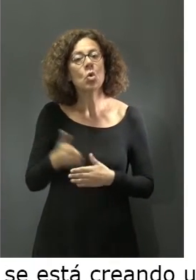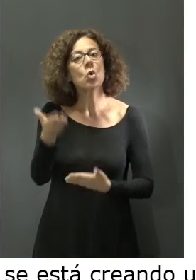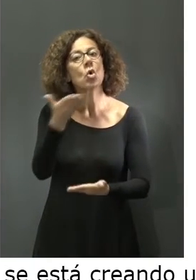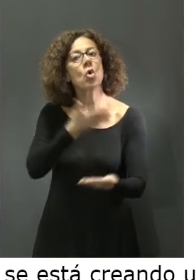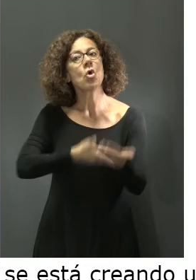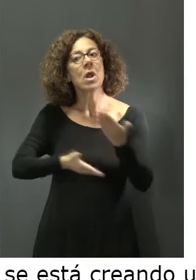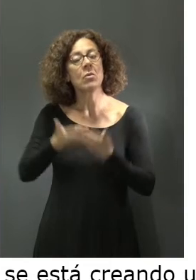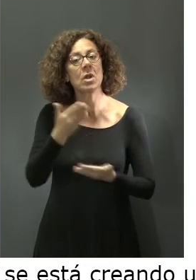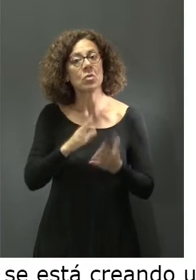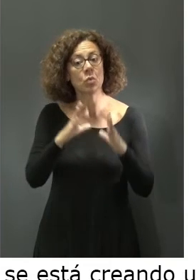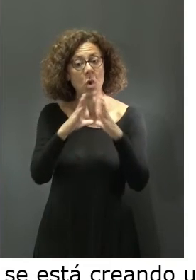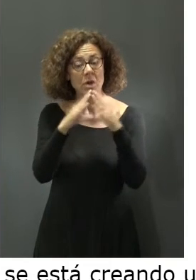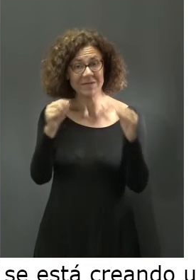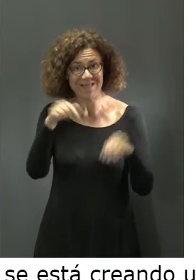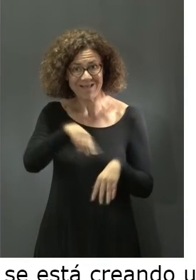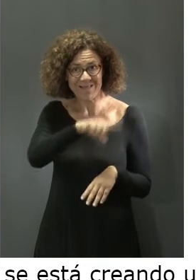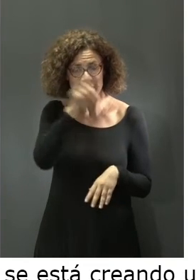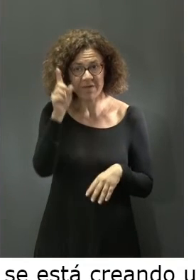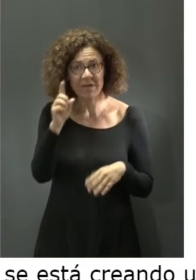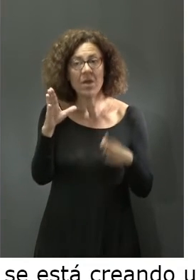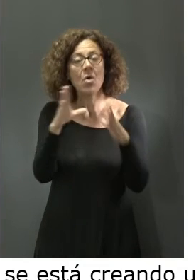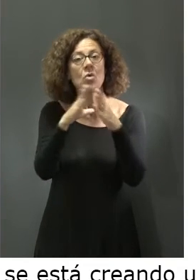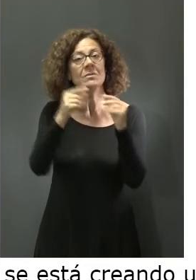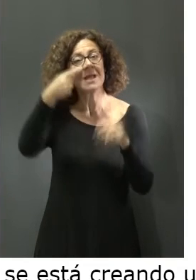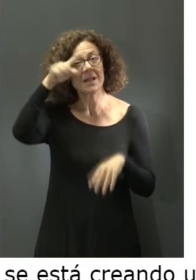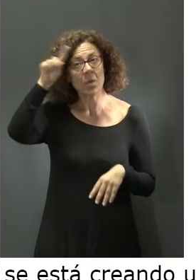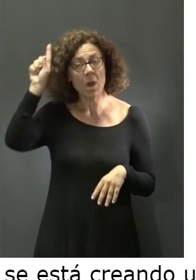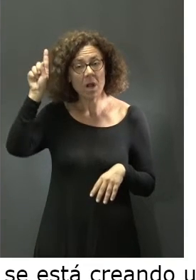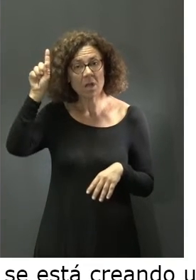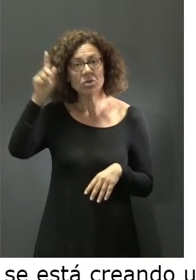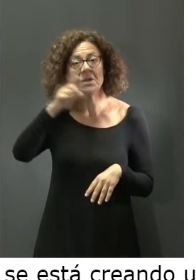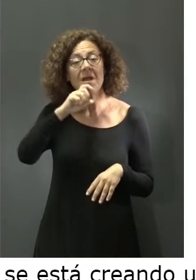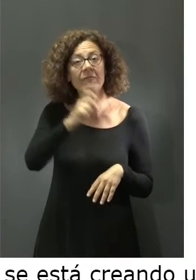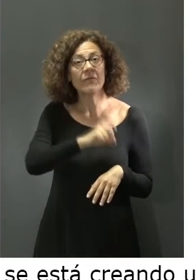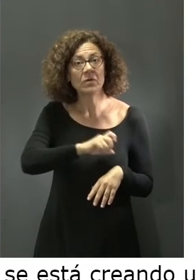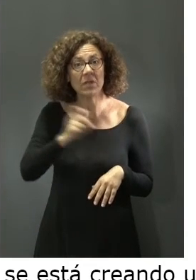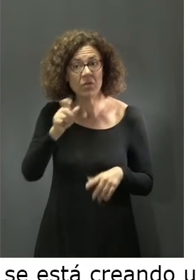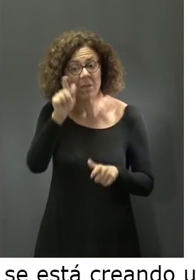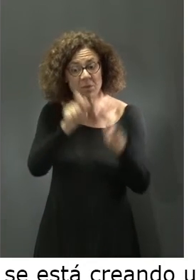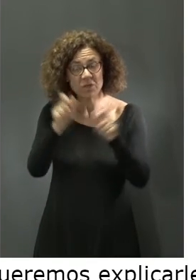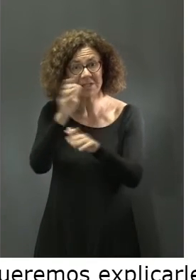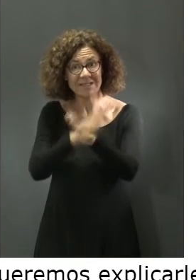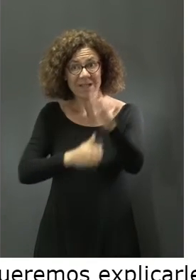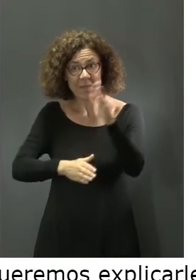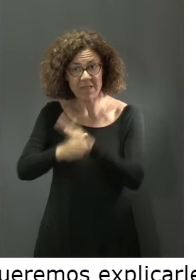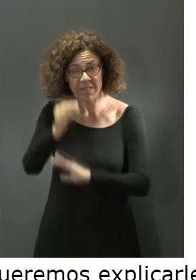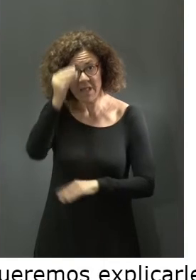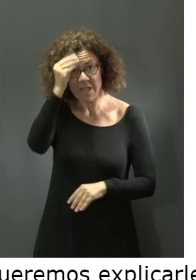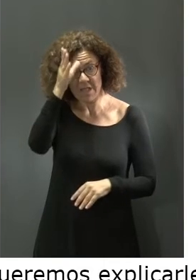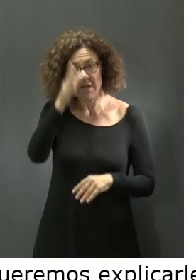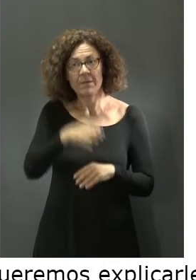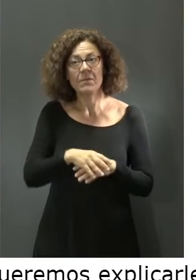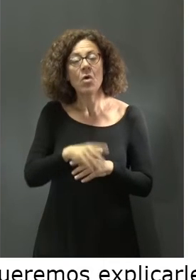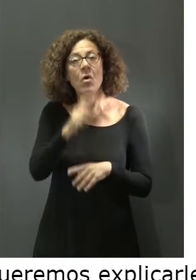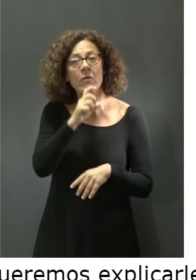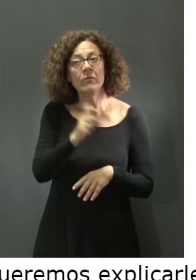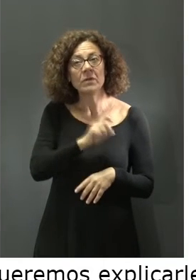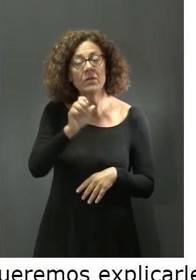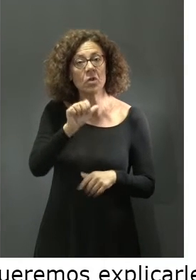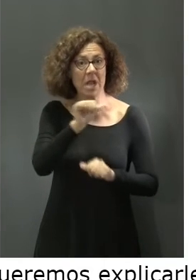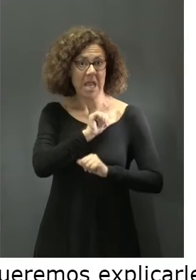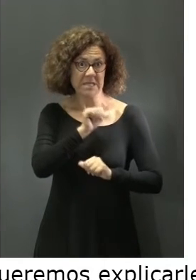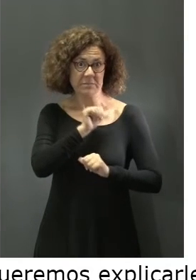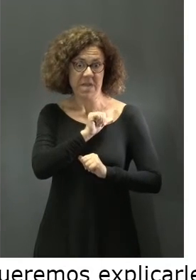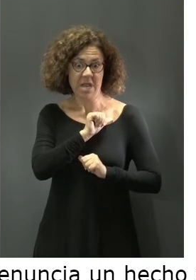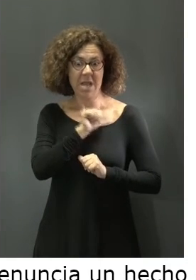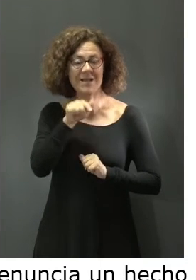colaborando con una universidad madrileña, la Universidad Rey Juan Carlos, y una fundación de personas con discapacidad intelectual, la Fundación Esfera,